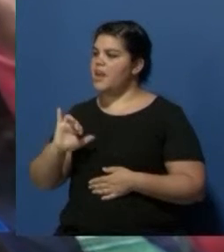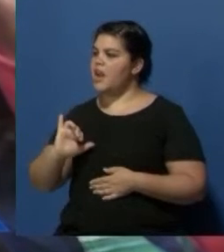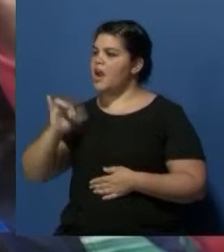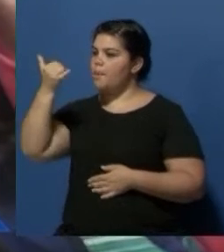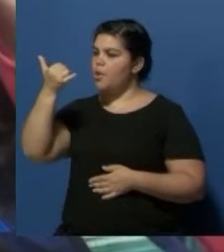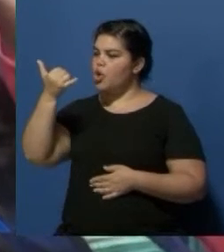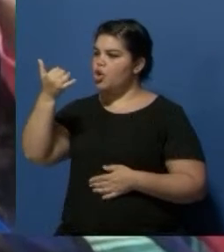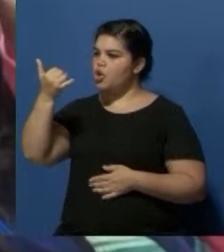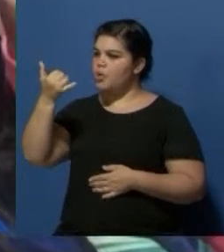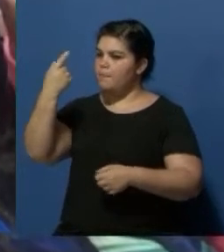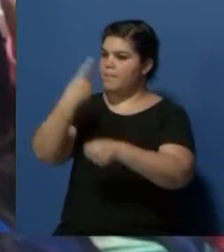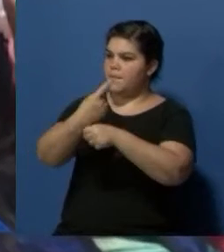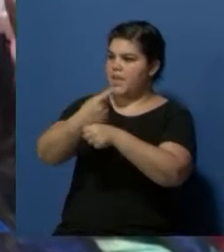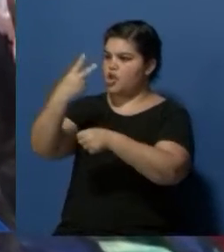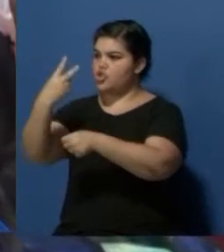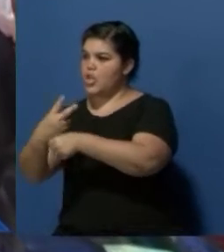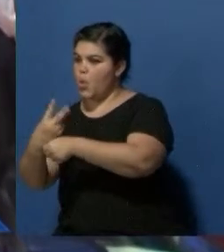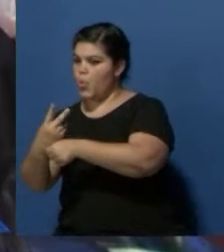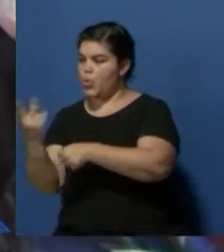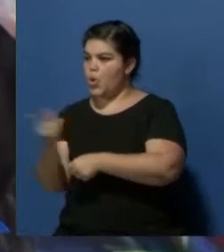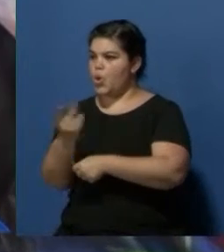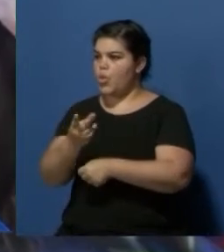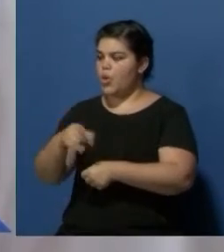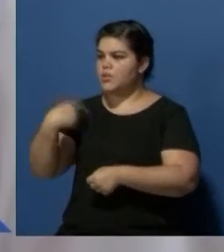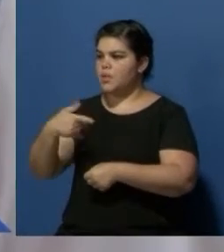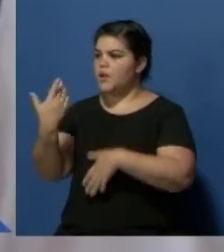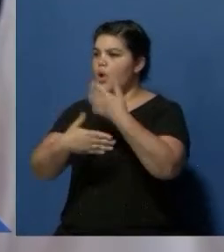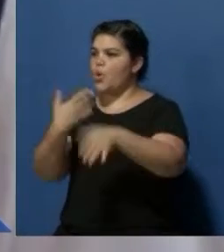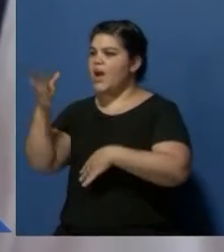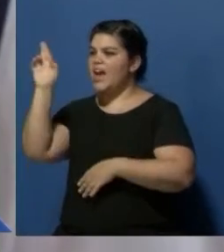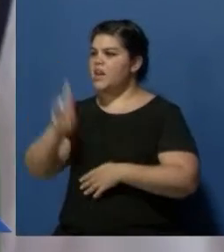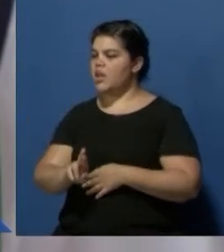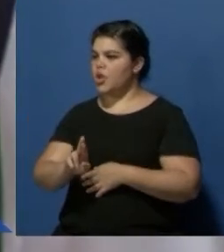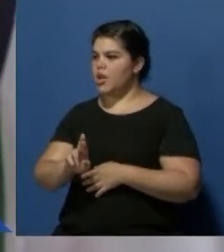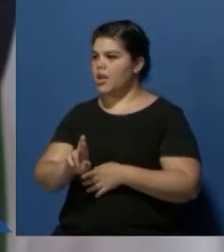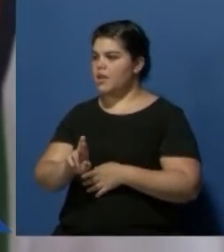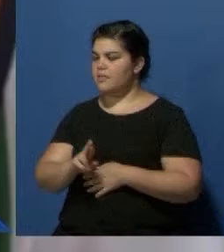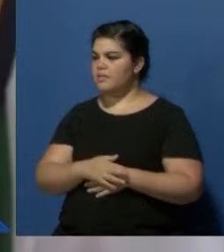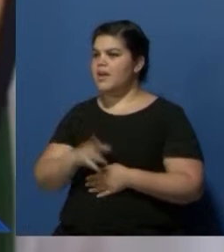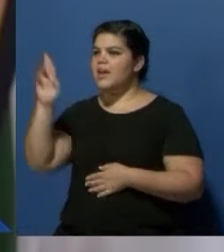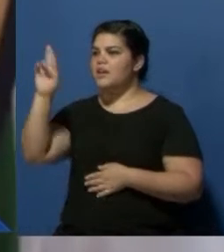segundo puesto clasifican para el regional, que se hace con el regional, se junta